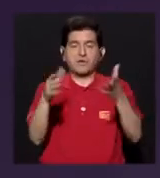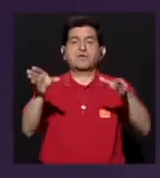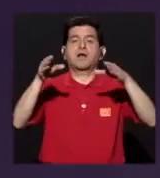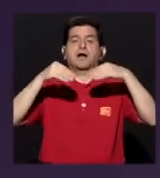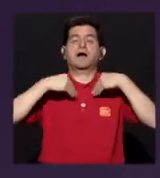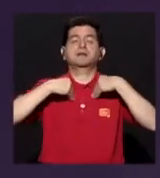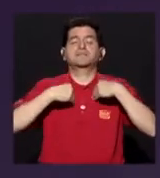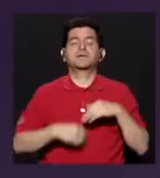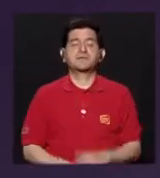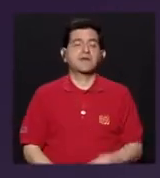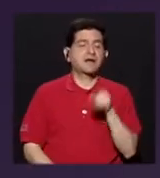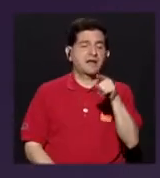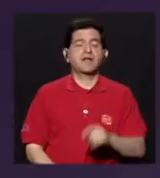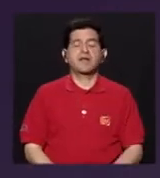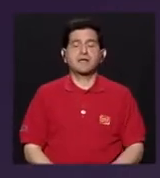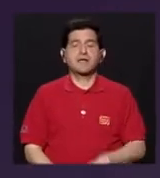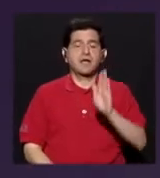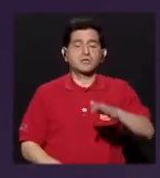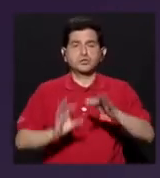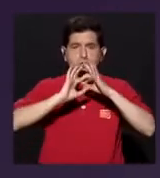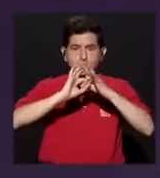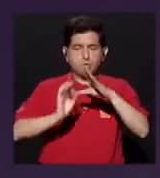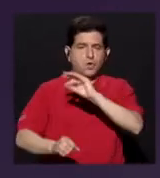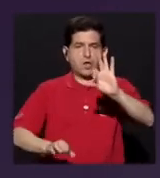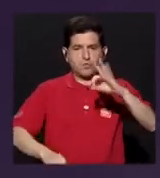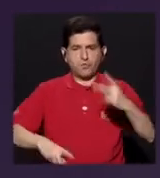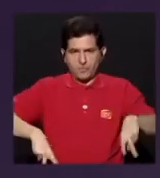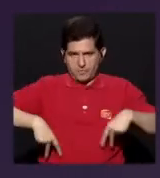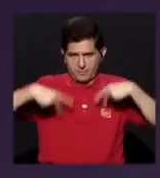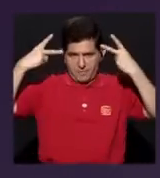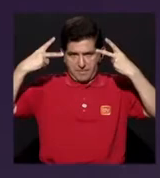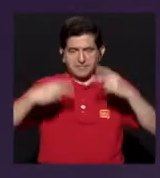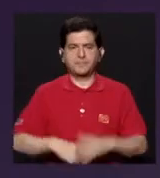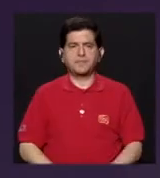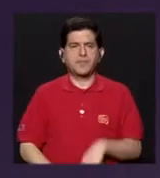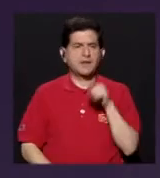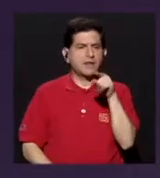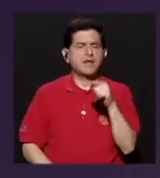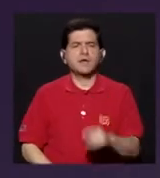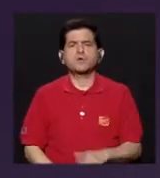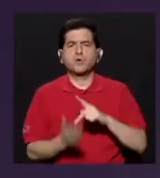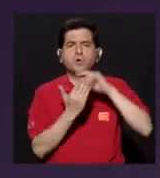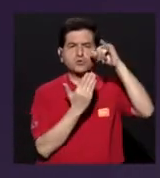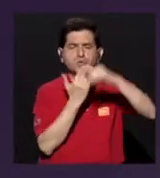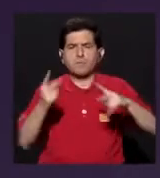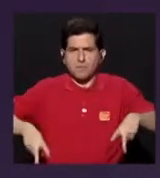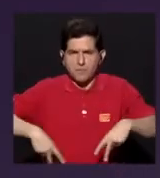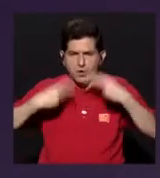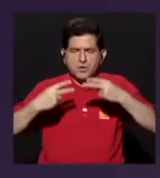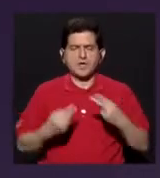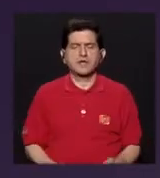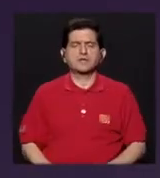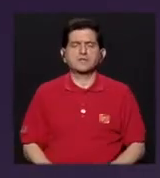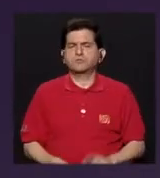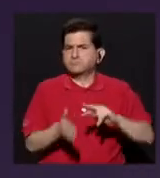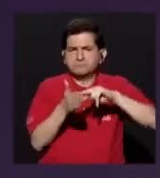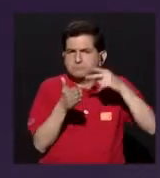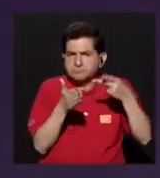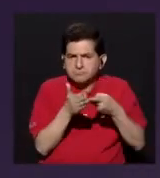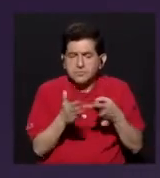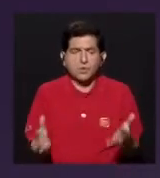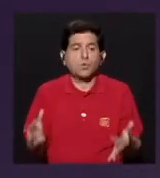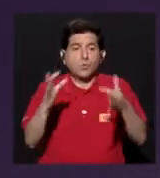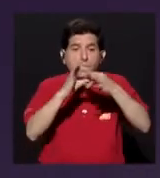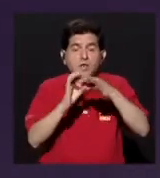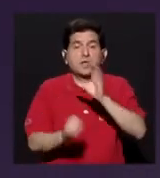su sexualidad, su estilo de vida y hacer elaborar un proyecto de vida consistente con esa